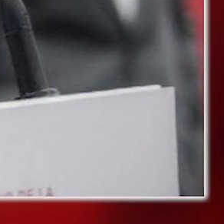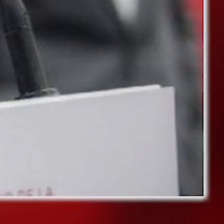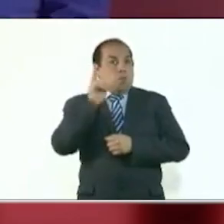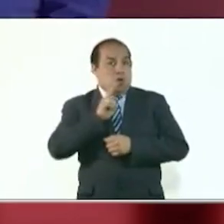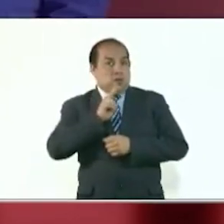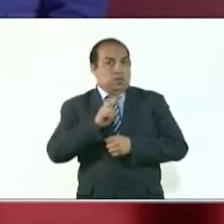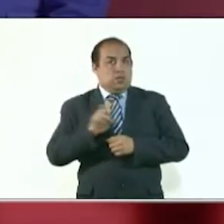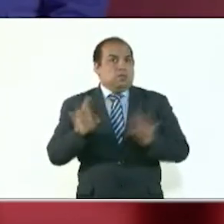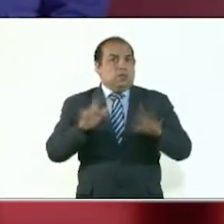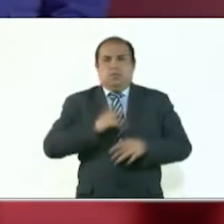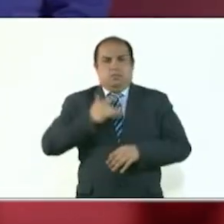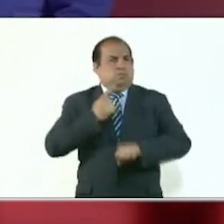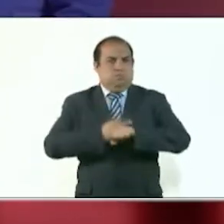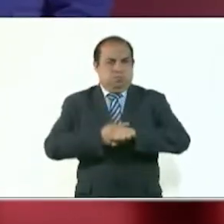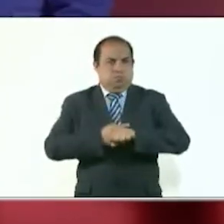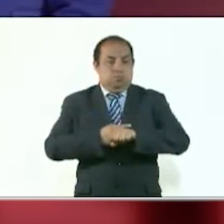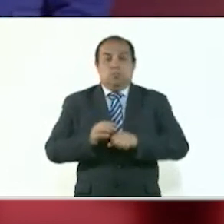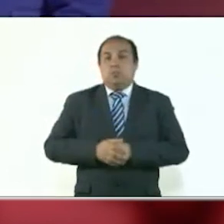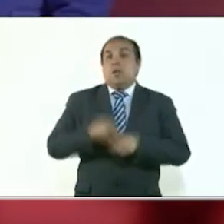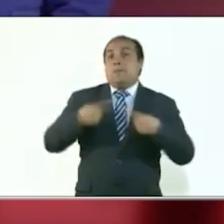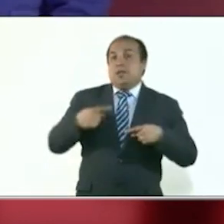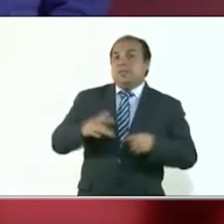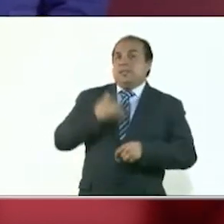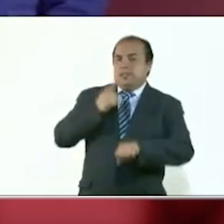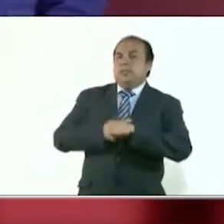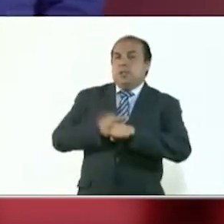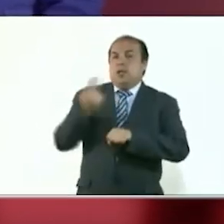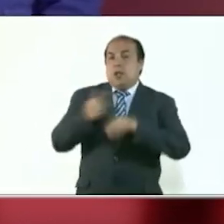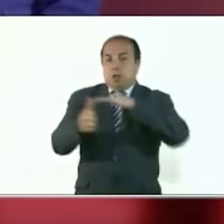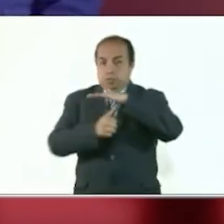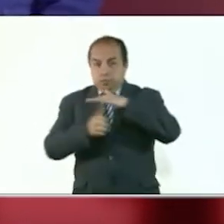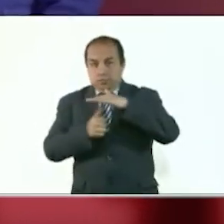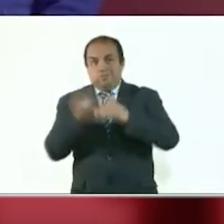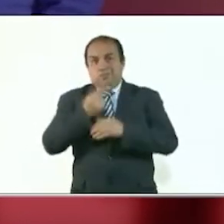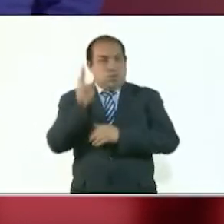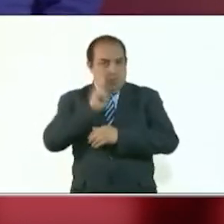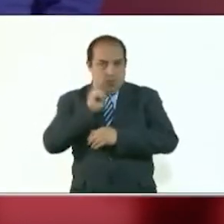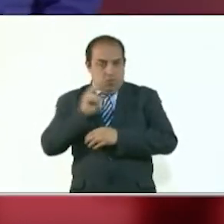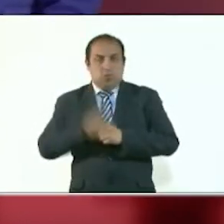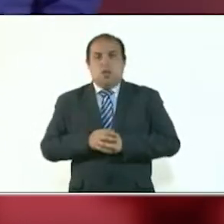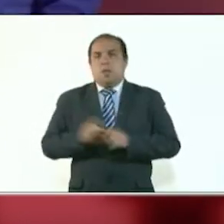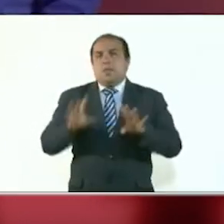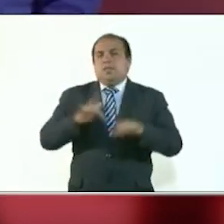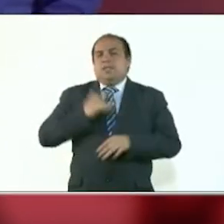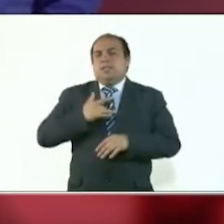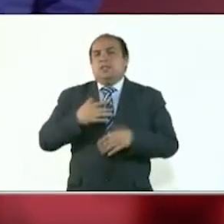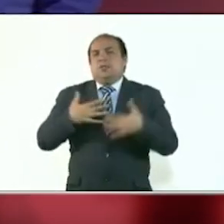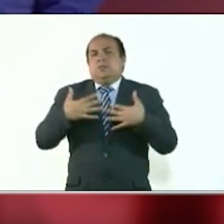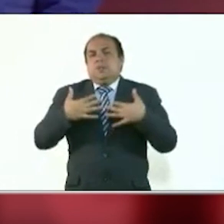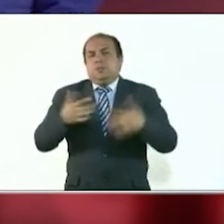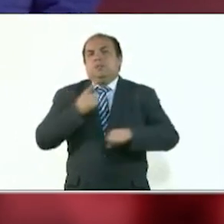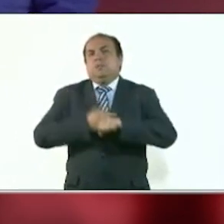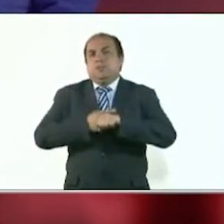contagiados. Y también las personas que tengan síntomas tienen que aislarse. No es necesario hacerse una prueba. Si en este momento tenemos algún síntoma respiratorio,